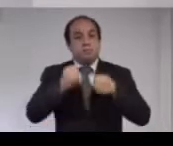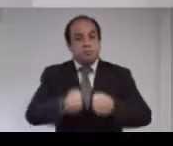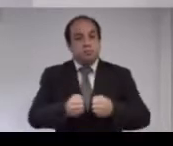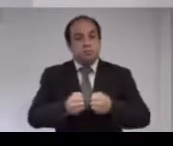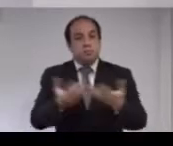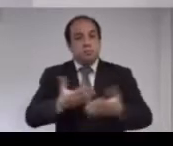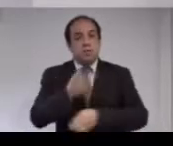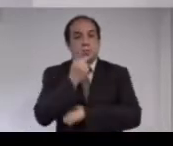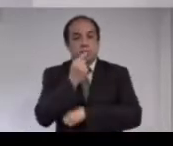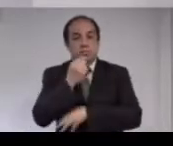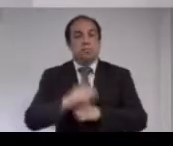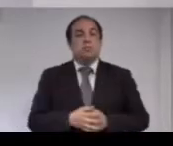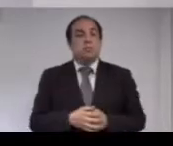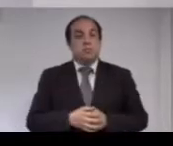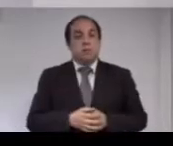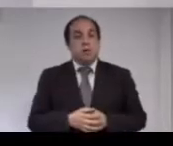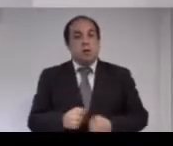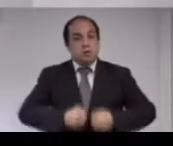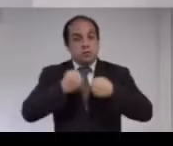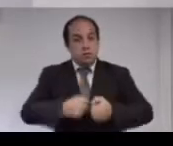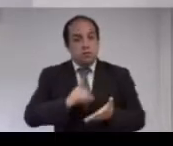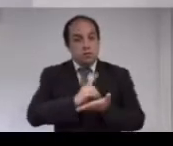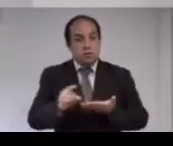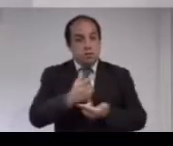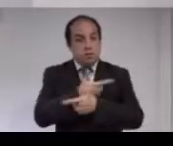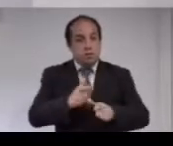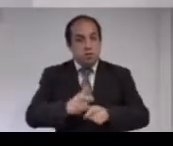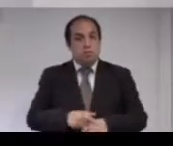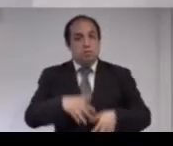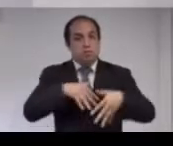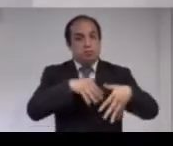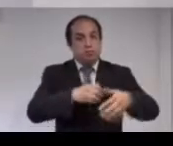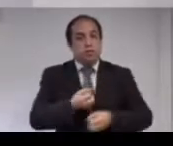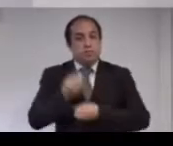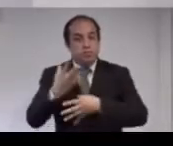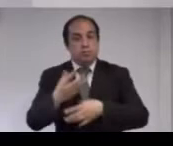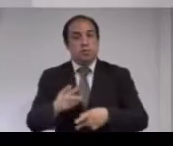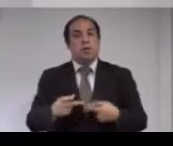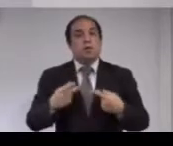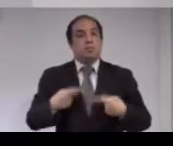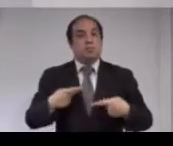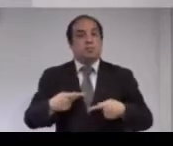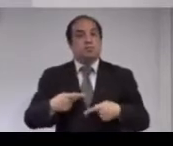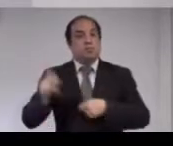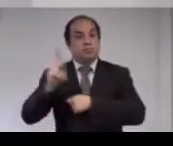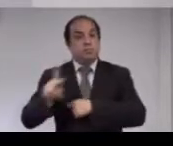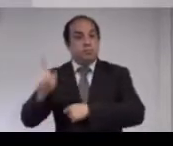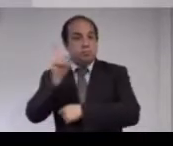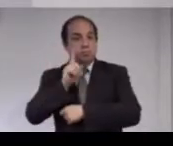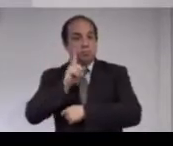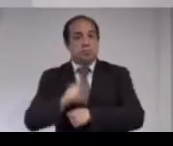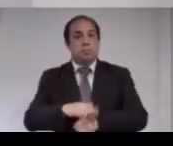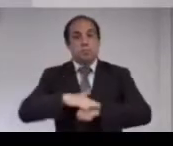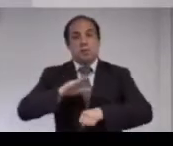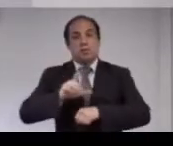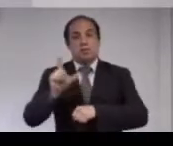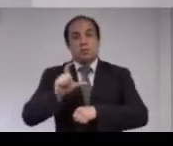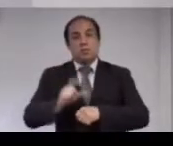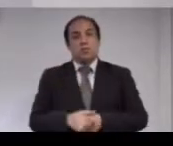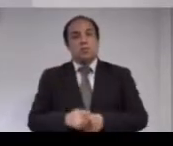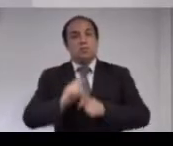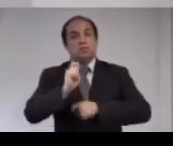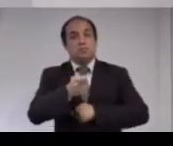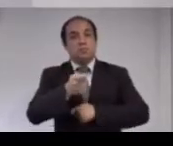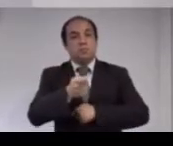policía fue el de garantizar el derecho a la libre manifestación y expresión de las ciudadanas, más aún cuando se trata de una causa